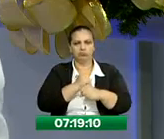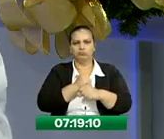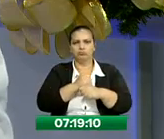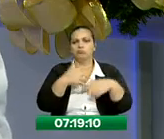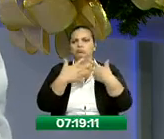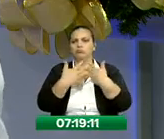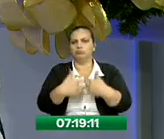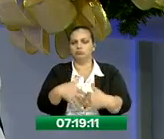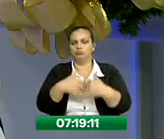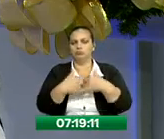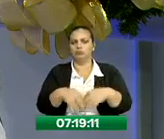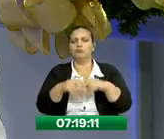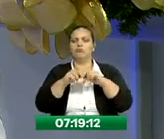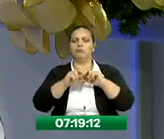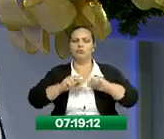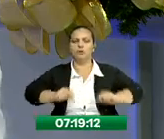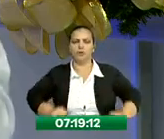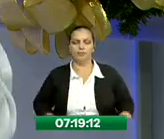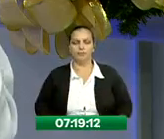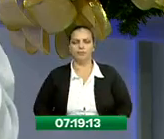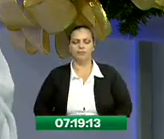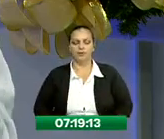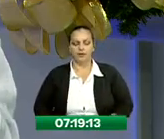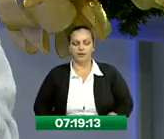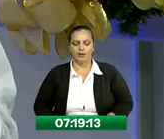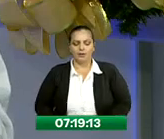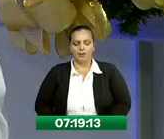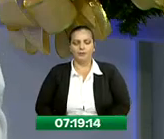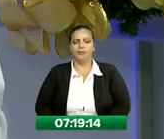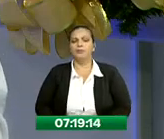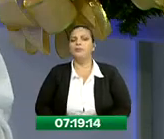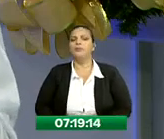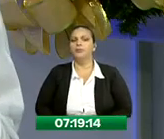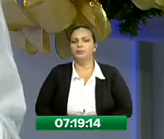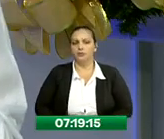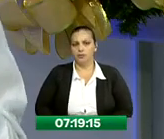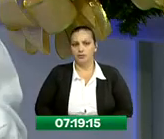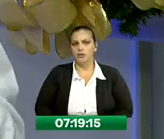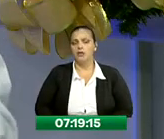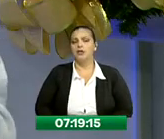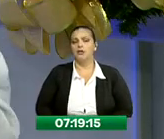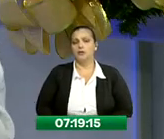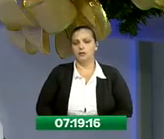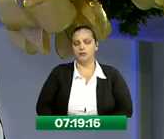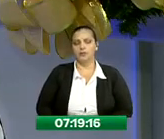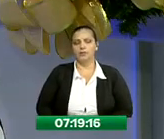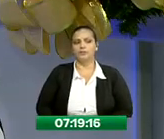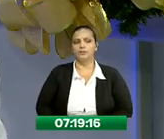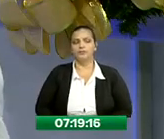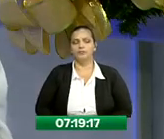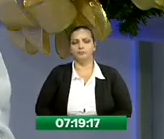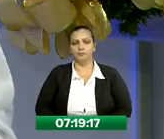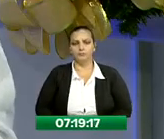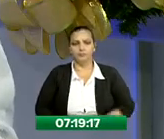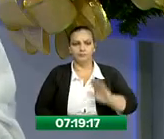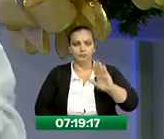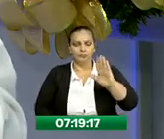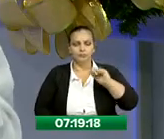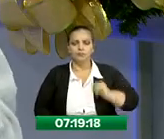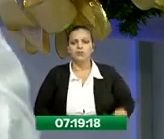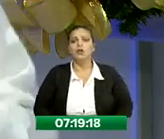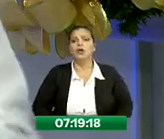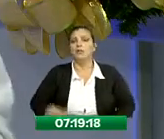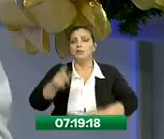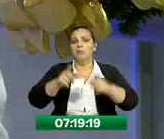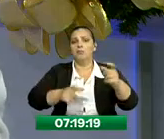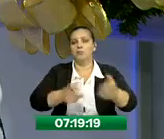u otra más refinerías. A costo de ellos, ellos ponen los terrenos. ¿Nosotros qué estamos poniendo? Reglas de juego.